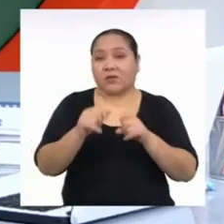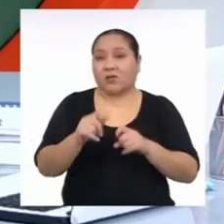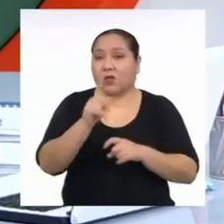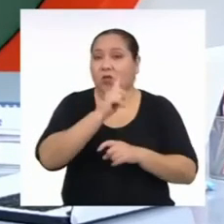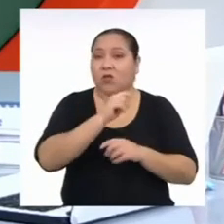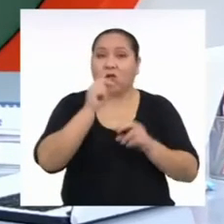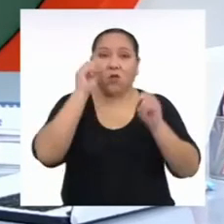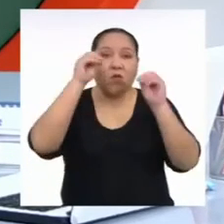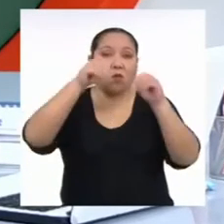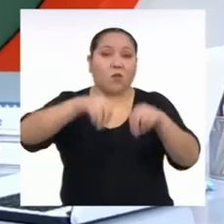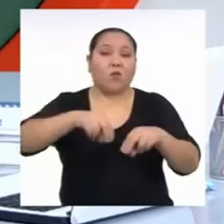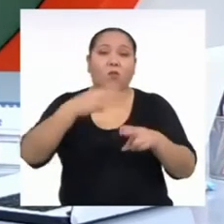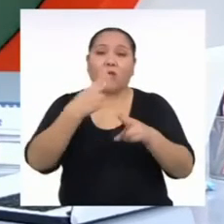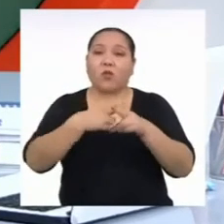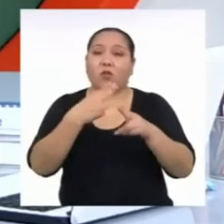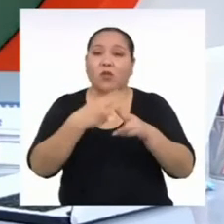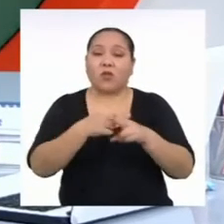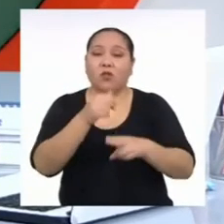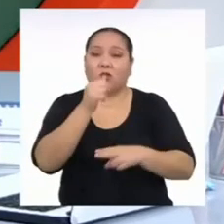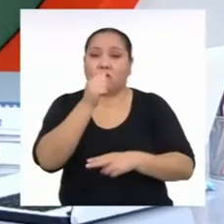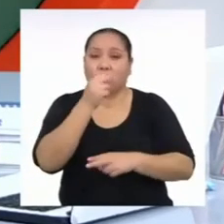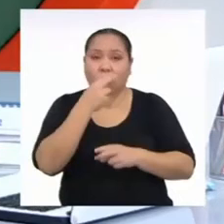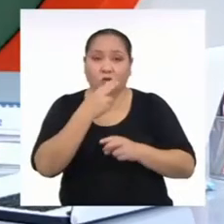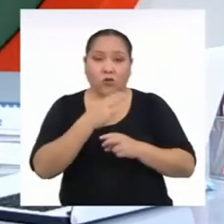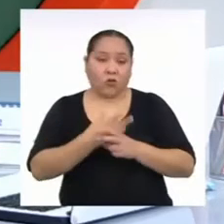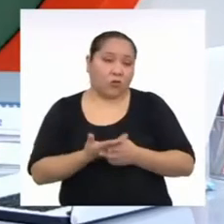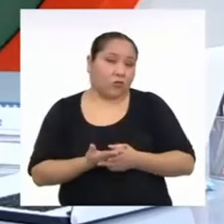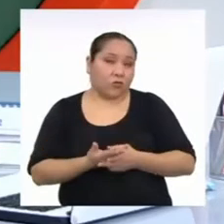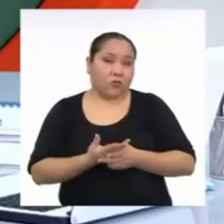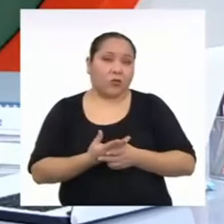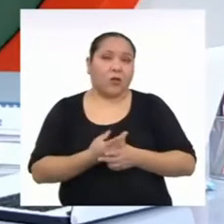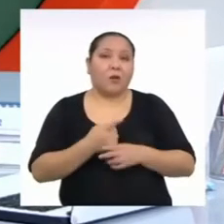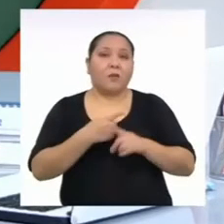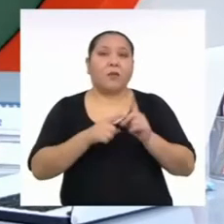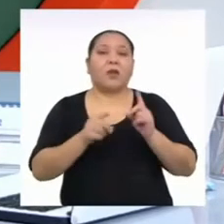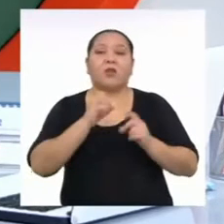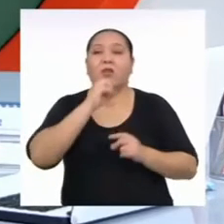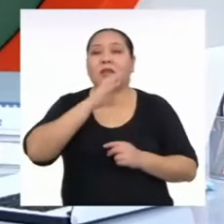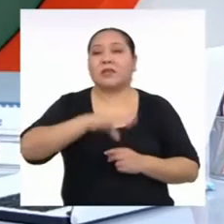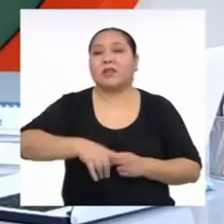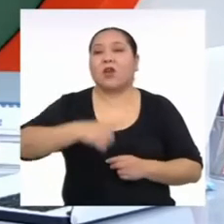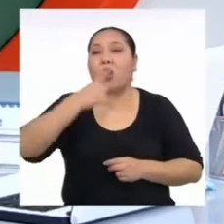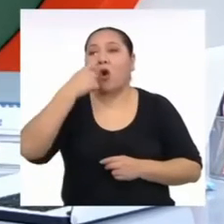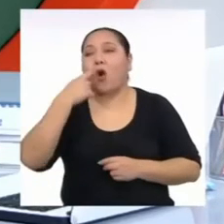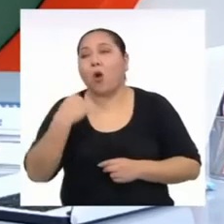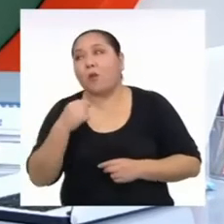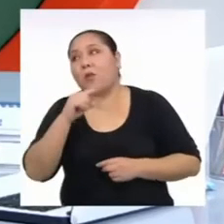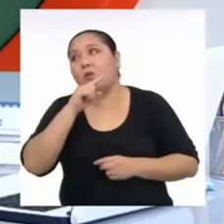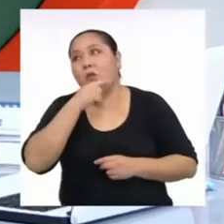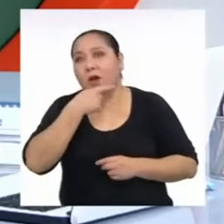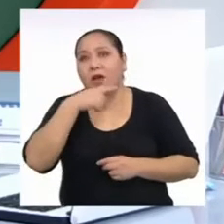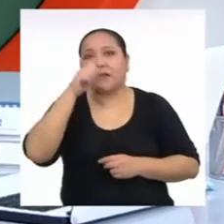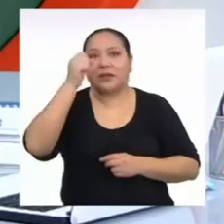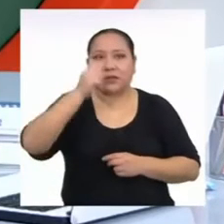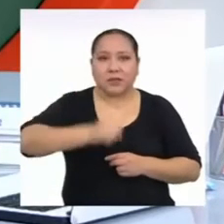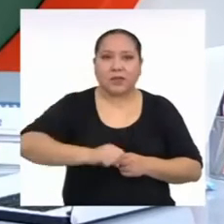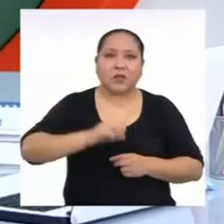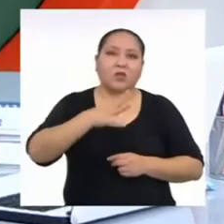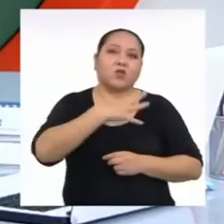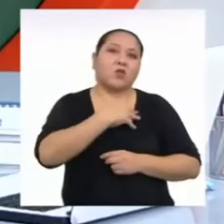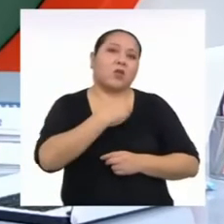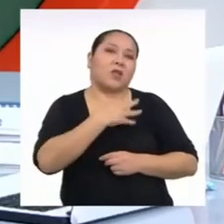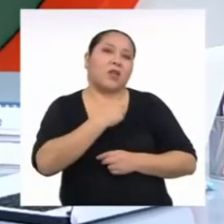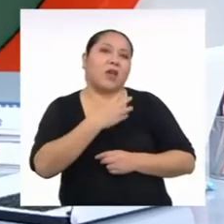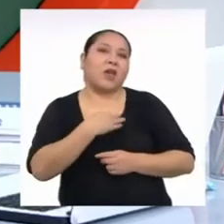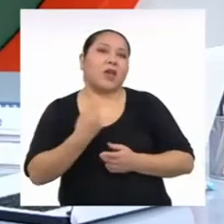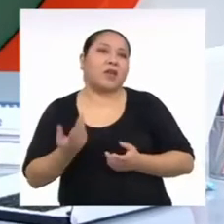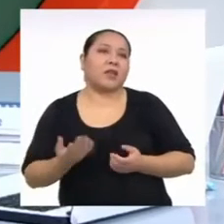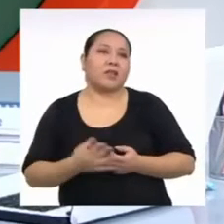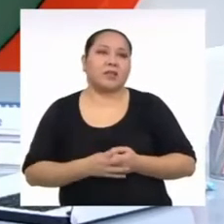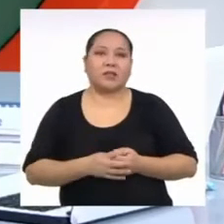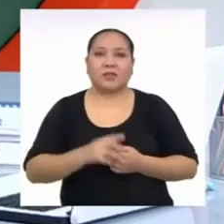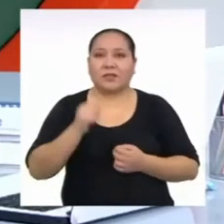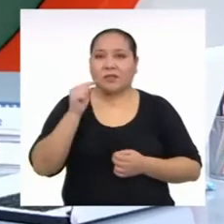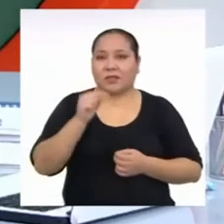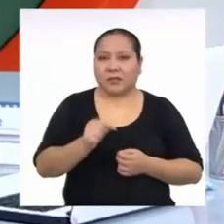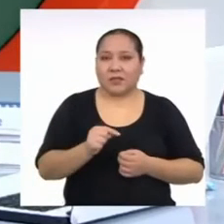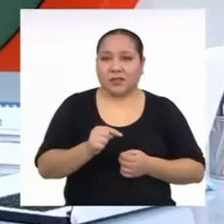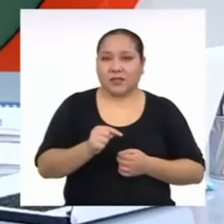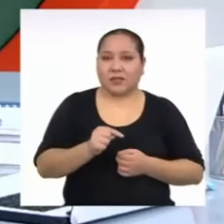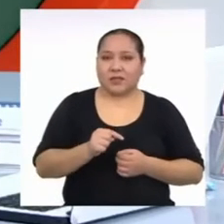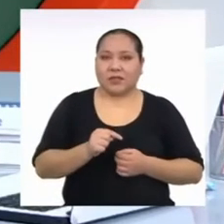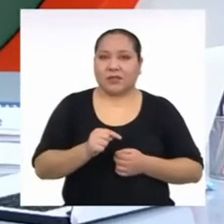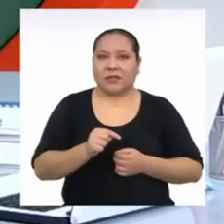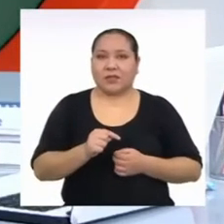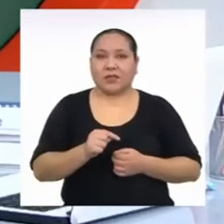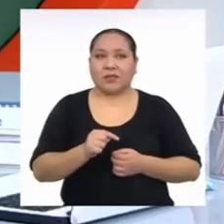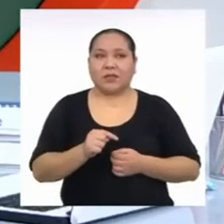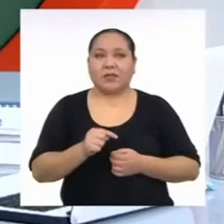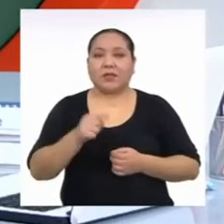anónima, les solicitaremos a las personas que indiquen si son del sexo femenino o masculino, así como su edad. Y para cerrar esta parte de